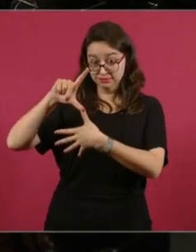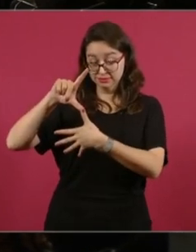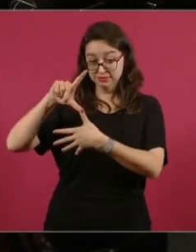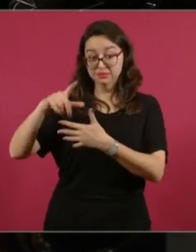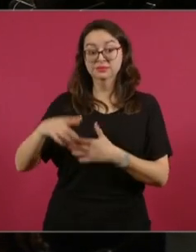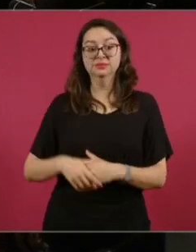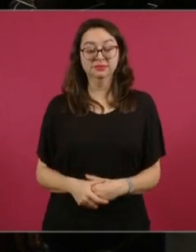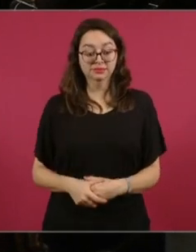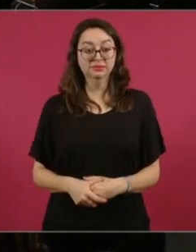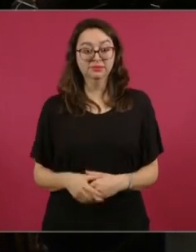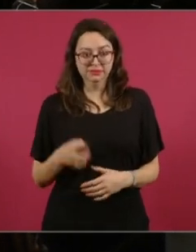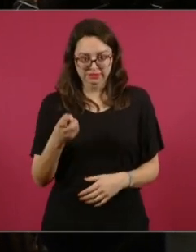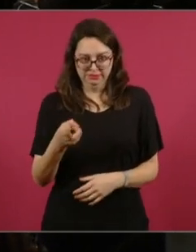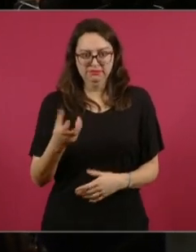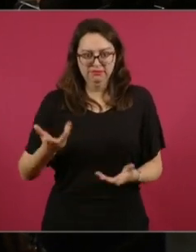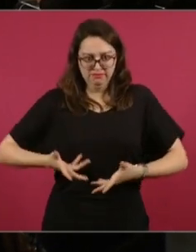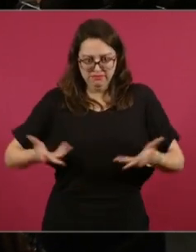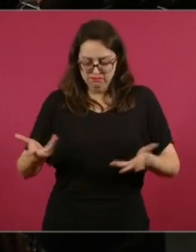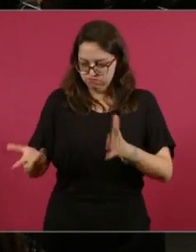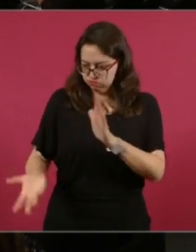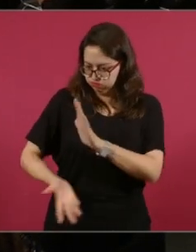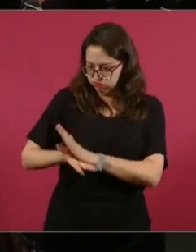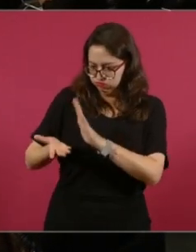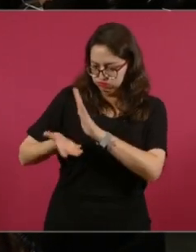Todo esto se hizo.